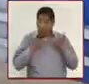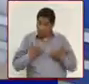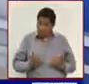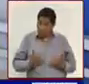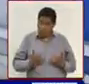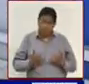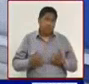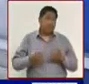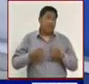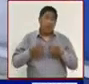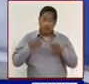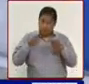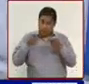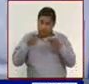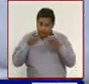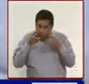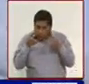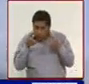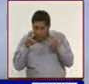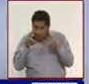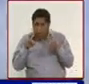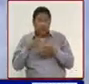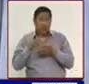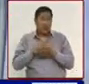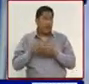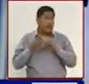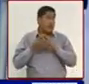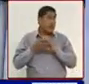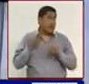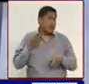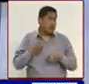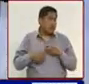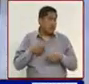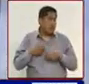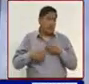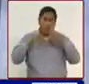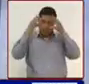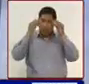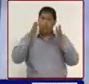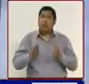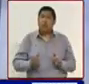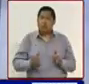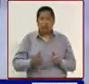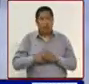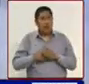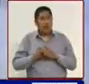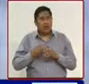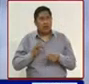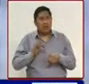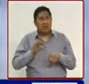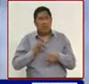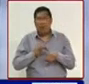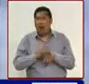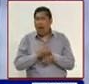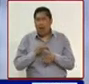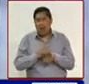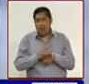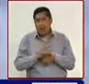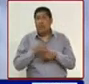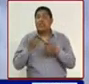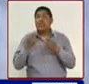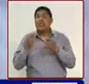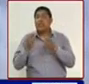están en cobertura y hemos tenido que contarles sobre el problema del magisterio, que comenzó muy tempranito con un